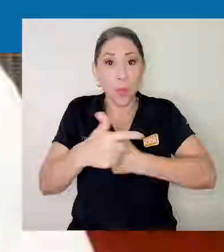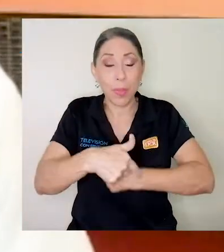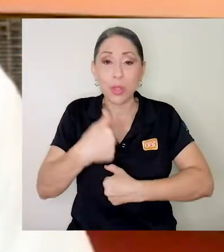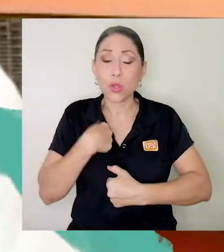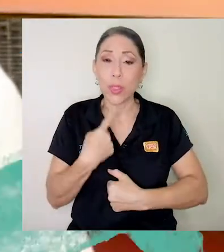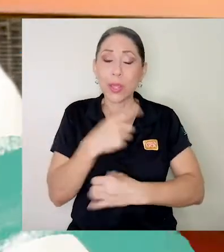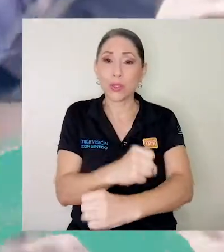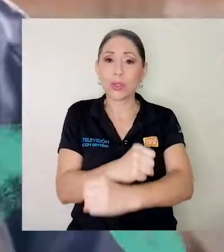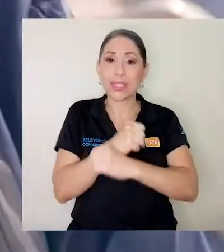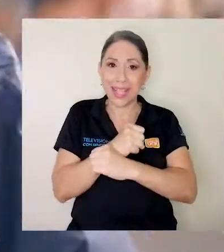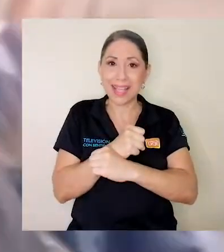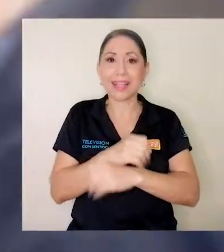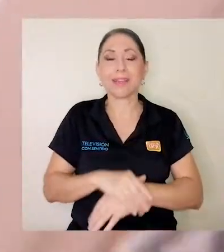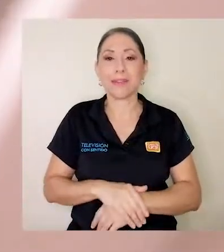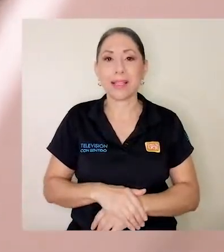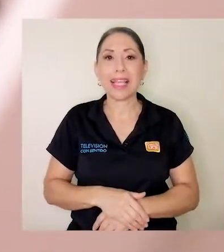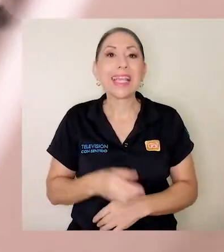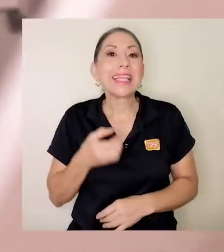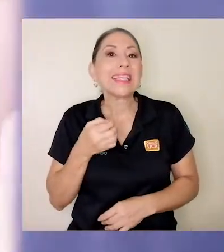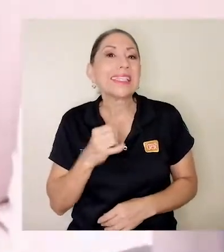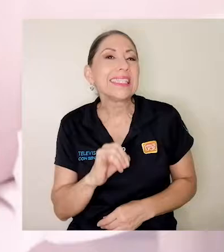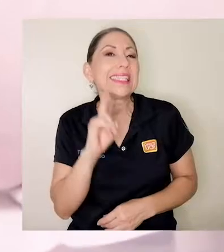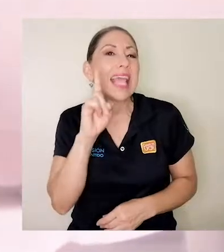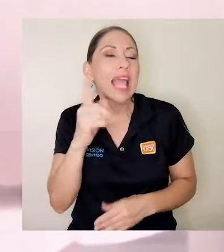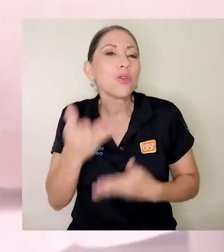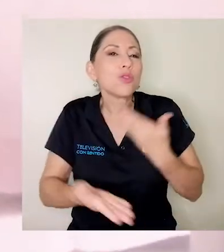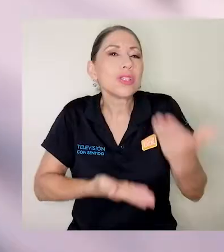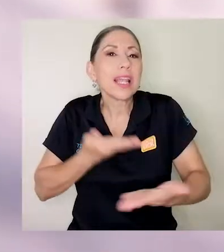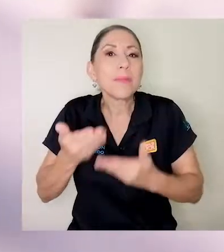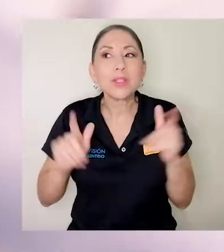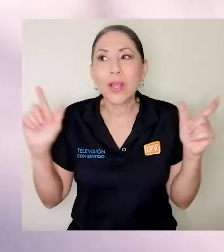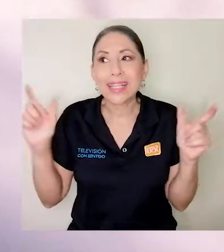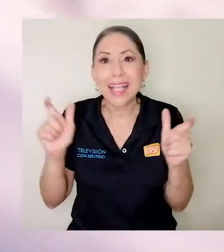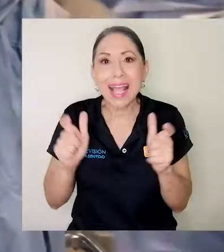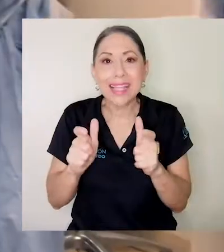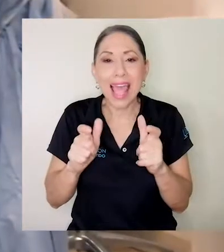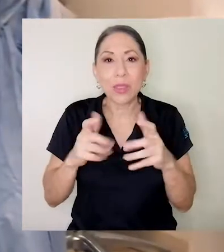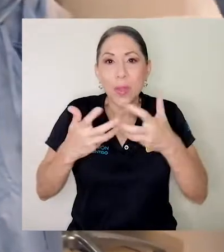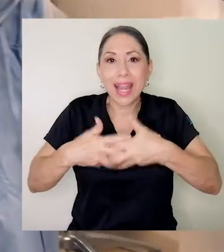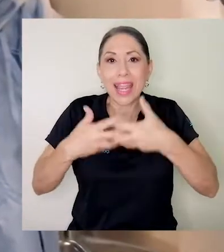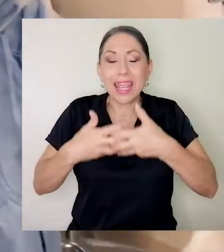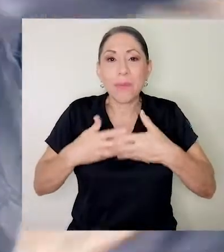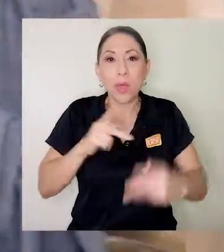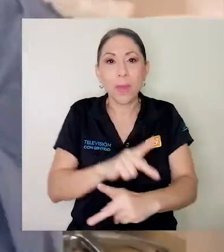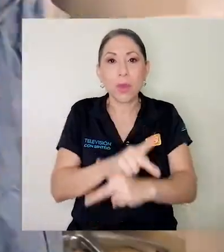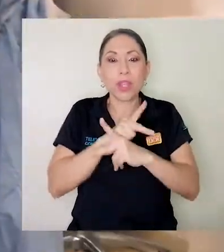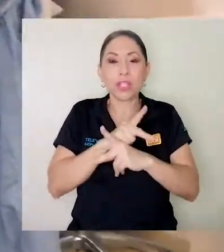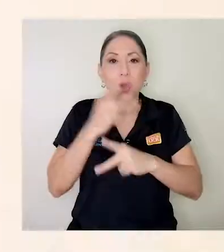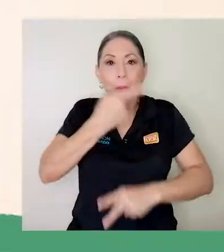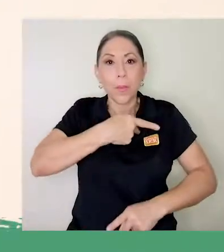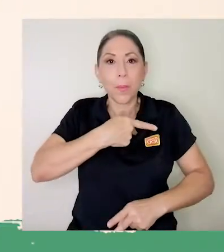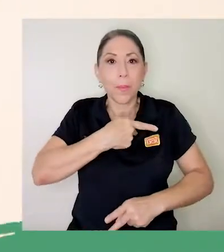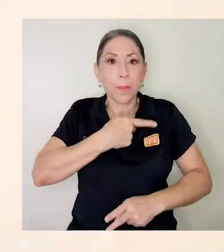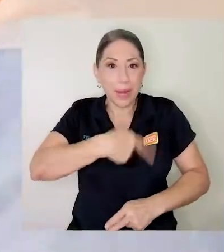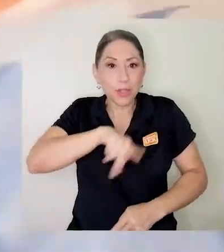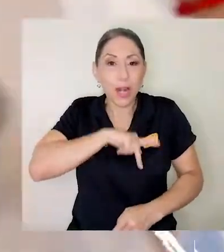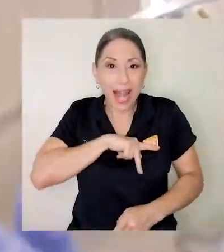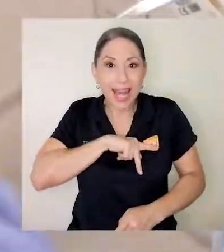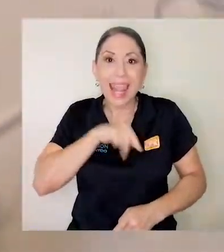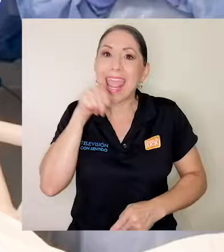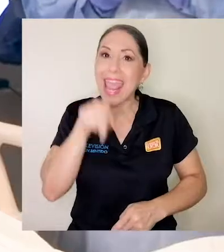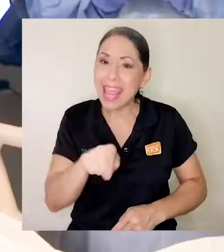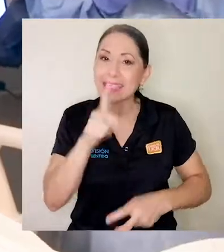con toda seguridad que si hay un servicio en el que está escaseando el equipo de protección personal, es un problema